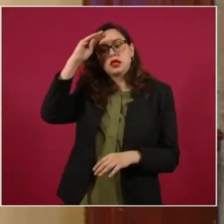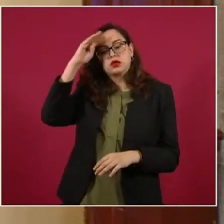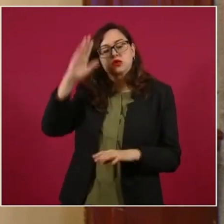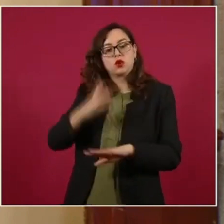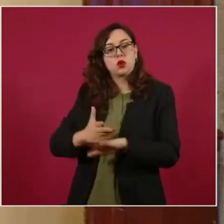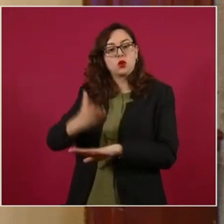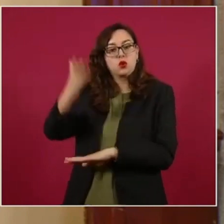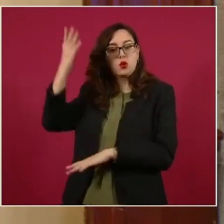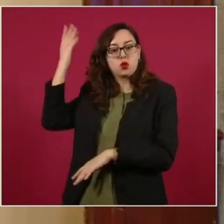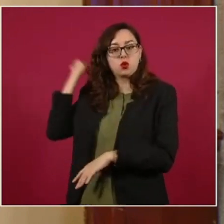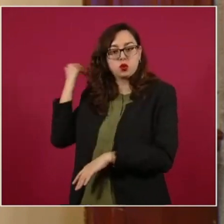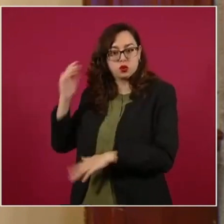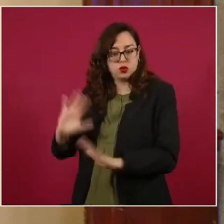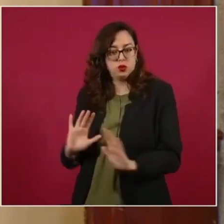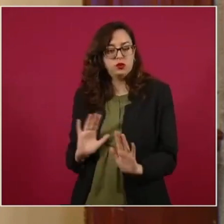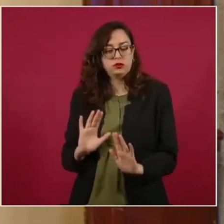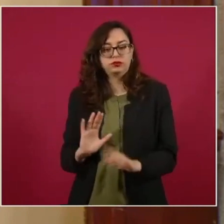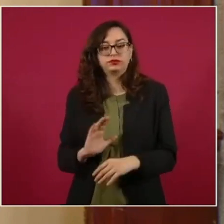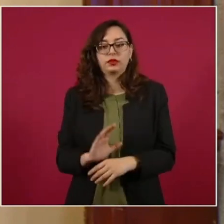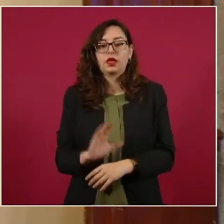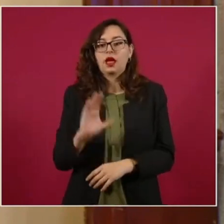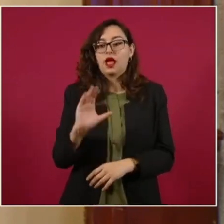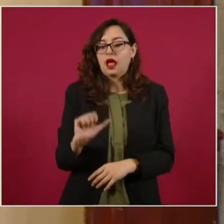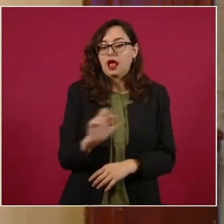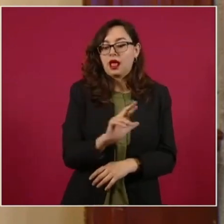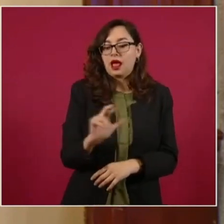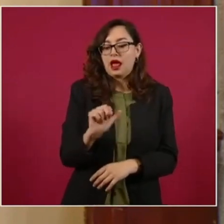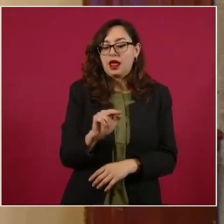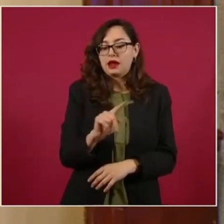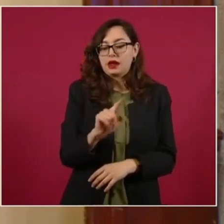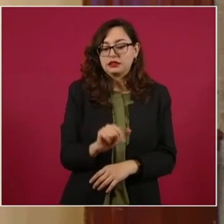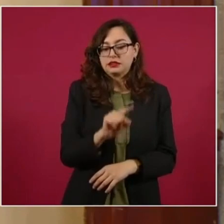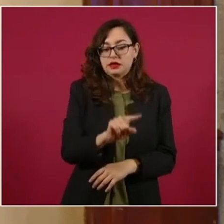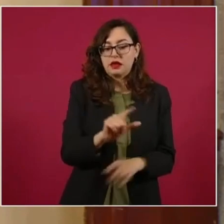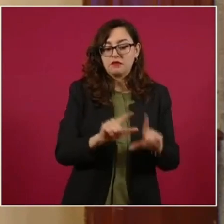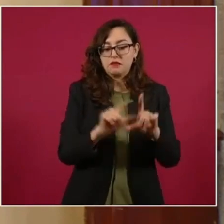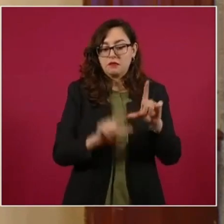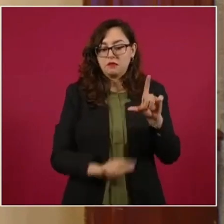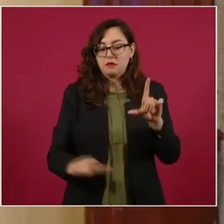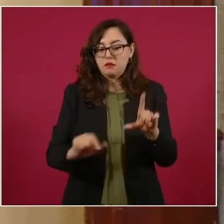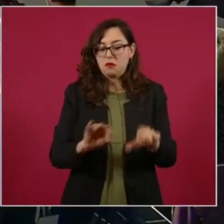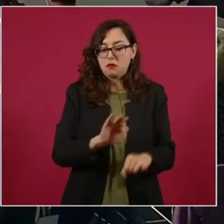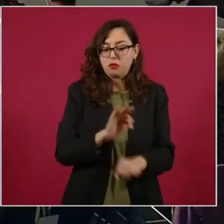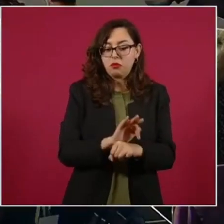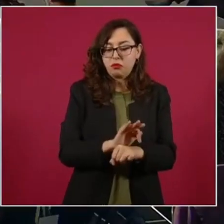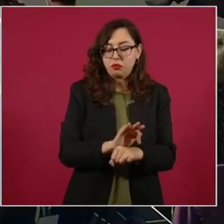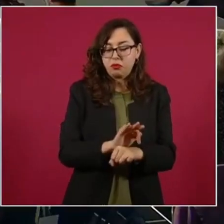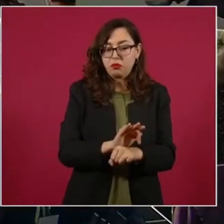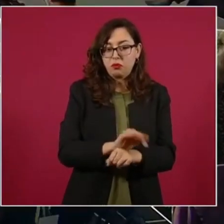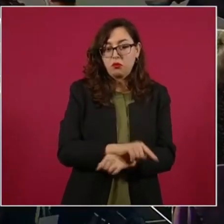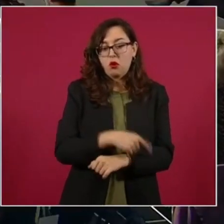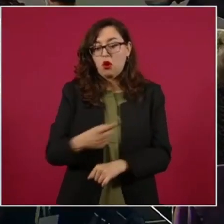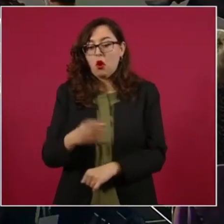Si Carranza era un hombre de Estado, Obregón era fundamentalmente un hombre de poder.